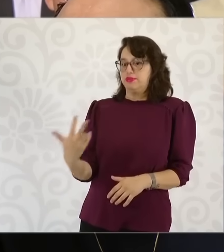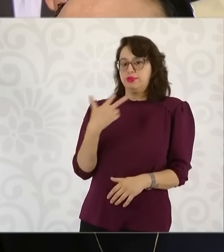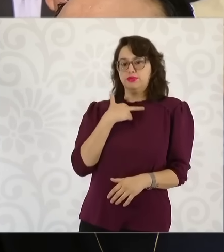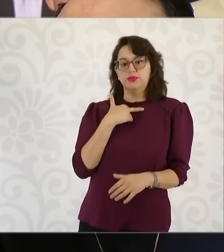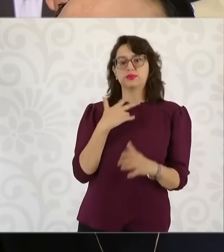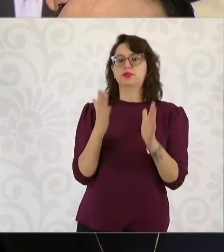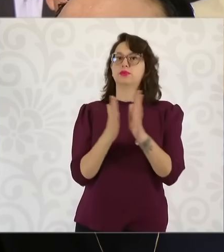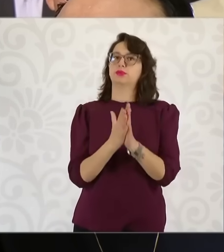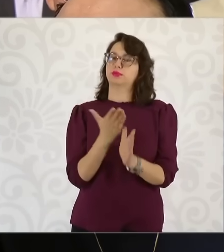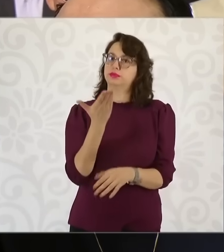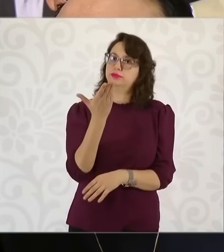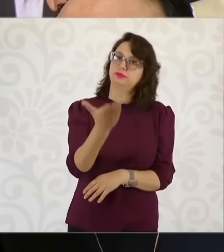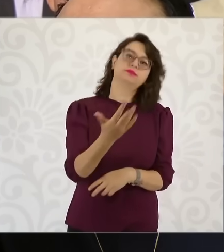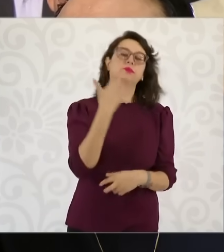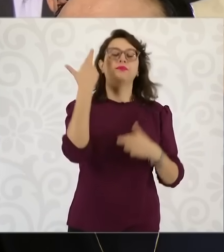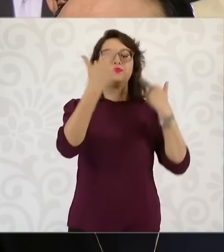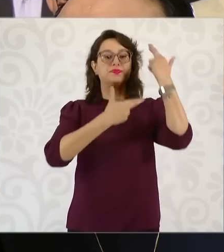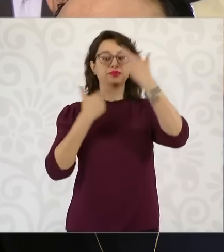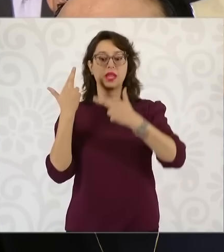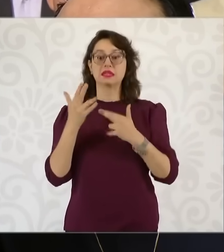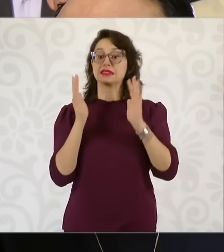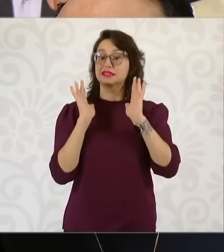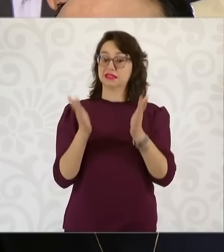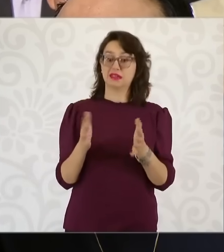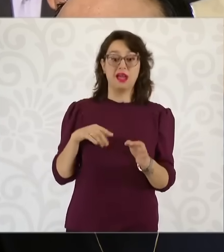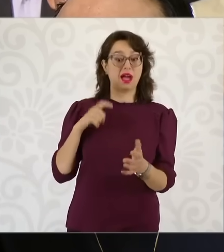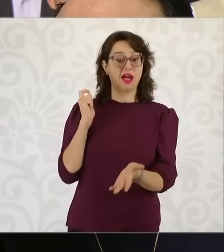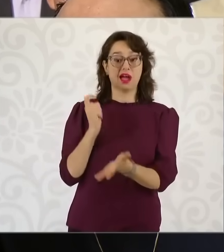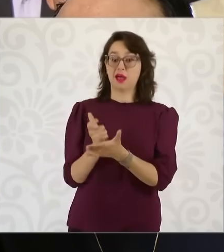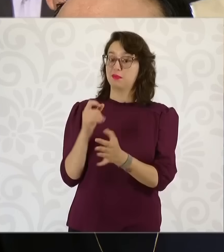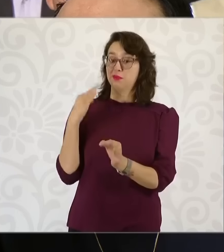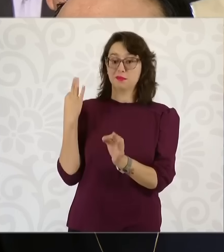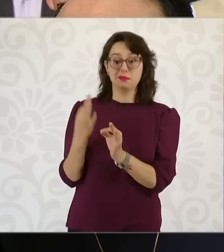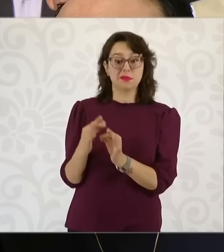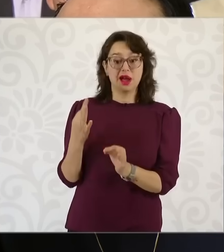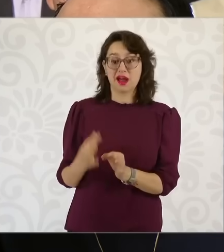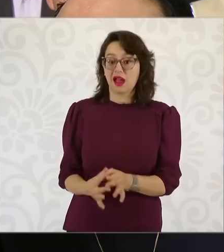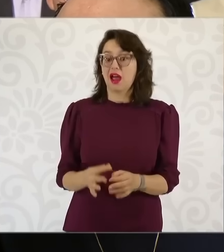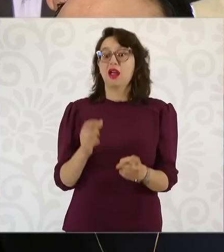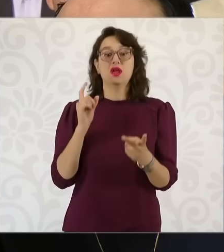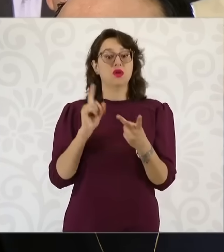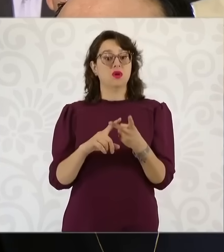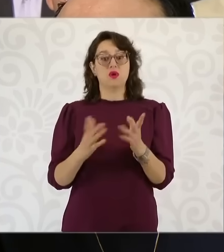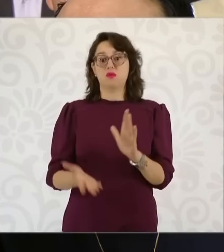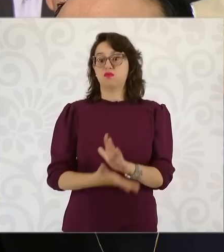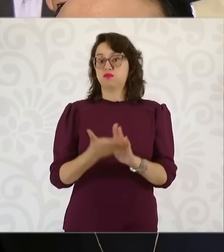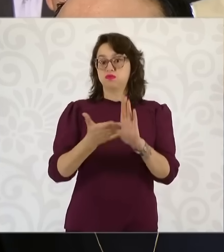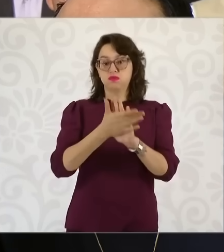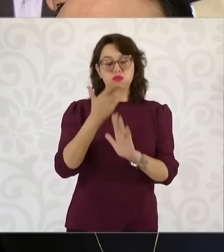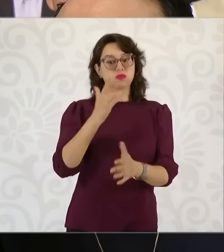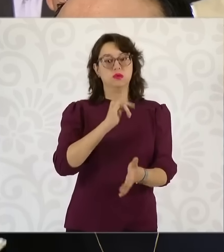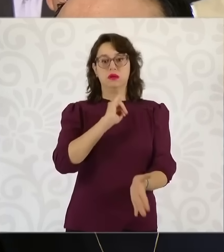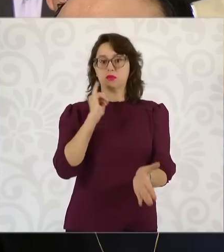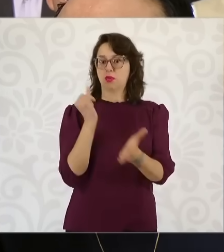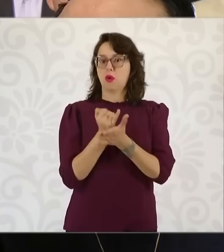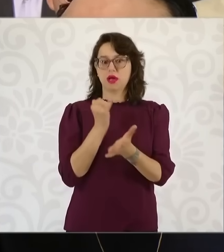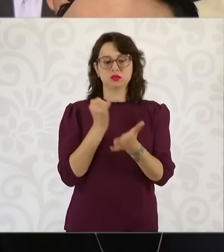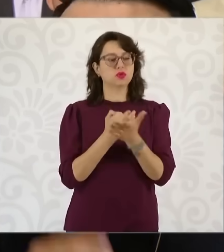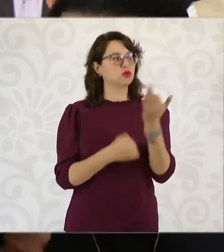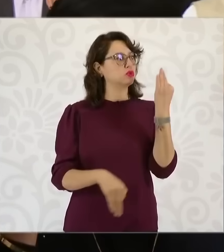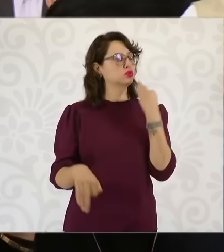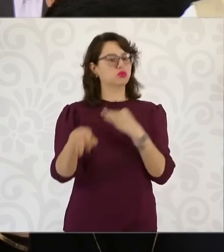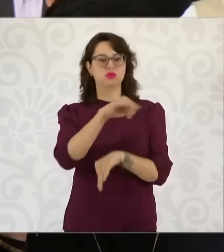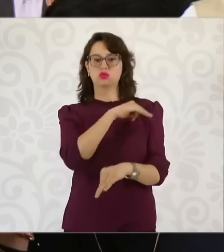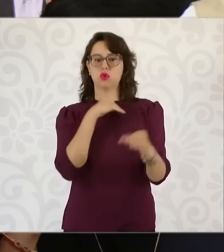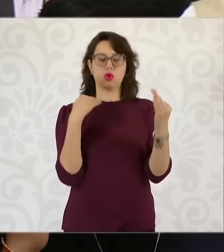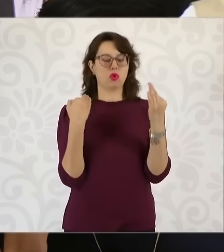caso. Han pagado ciertamente. Y además de construido sus negocios, sus impuestos, el predial, el agua y entre otros